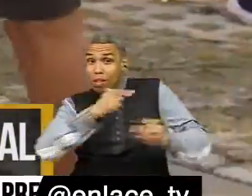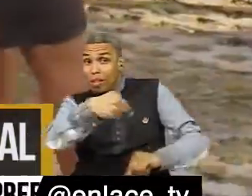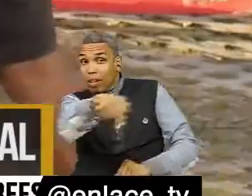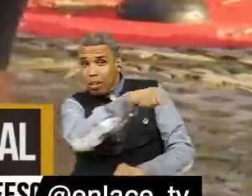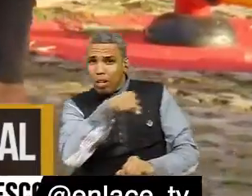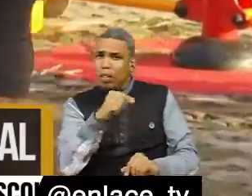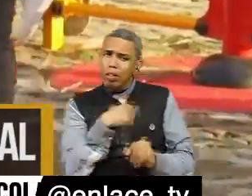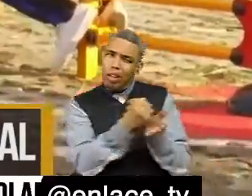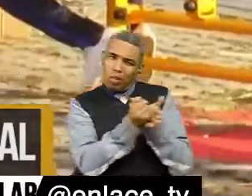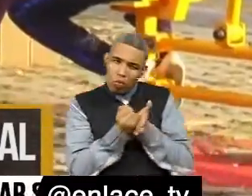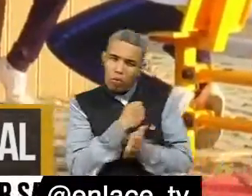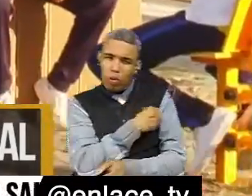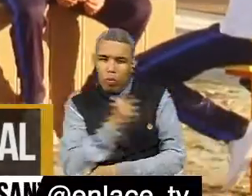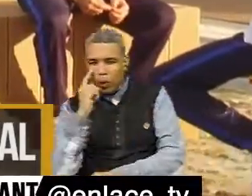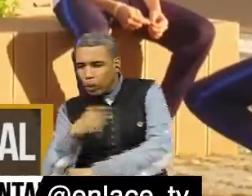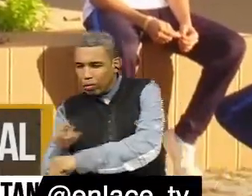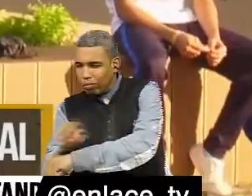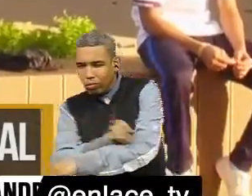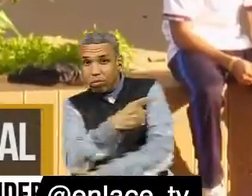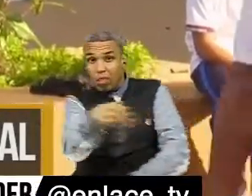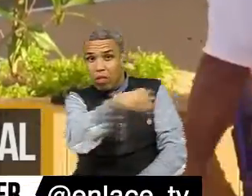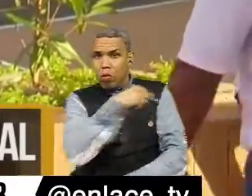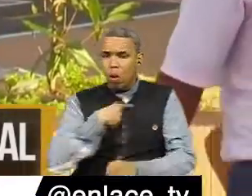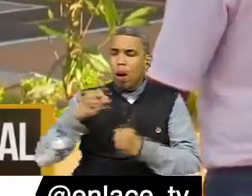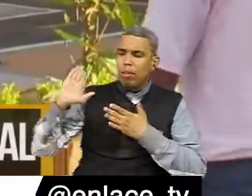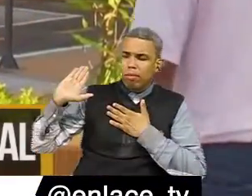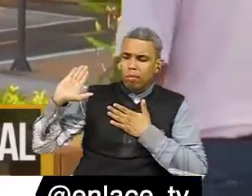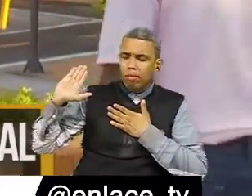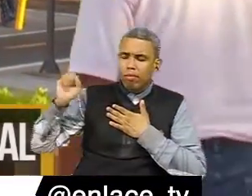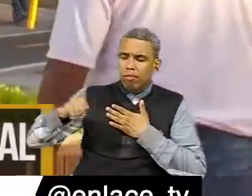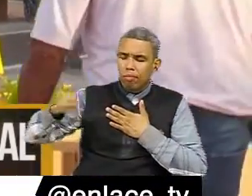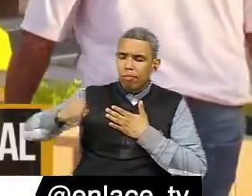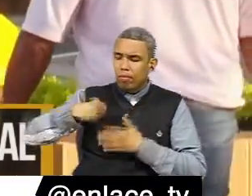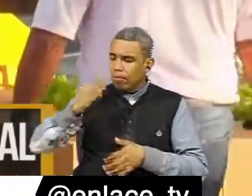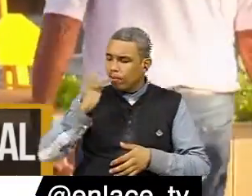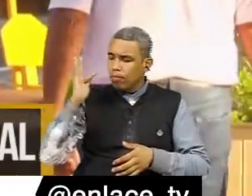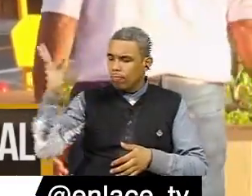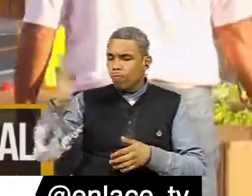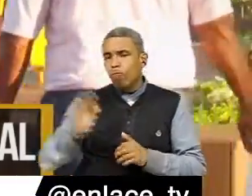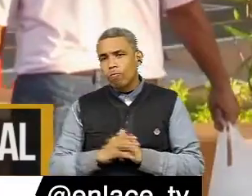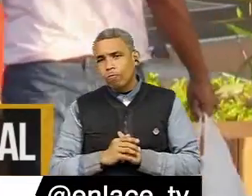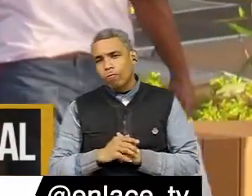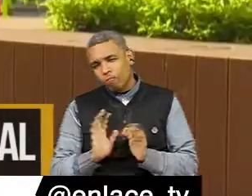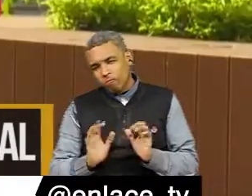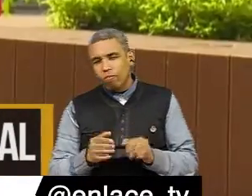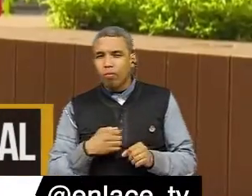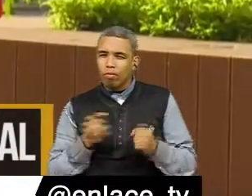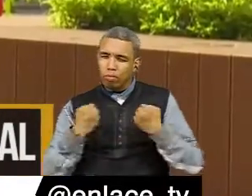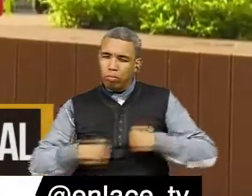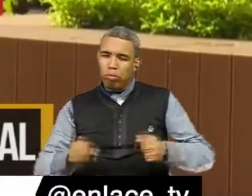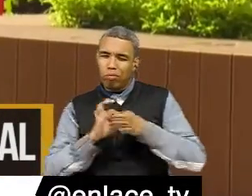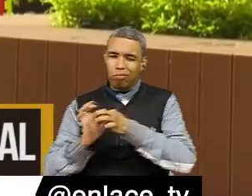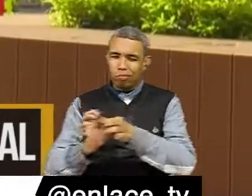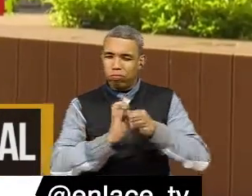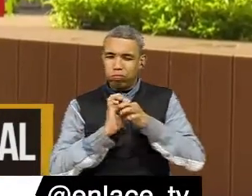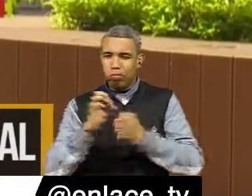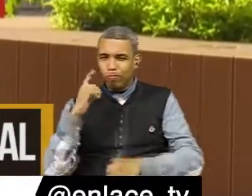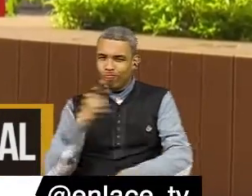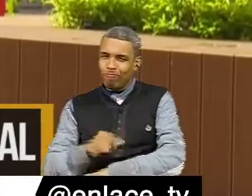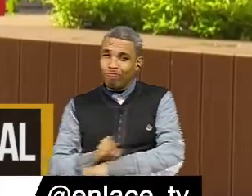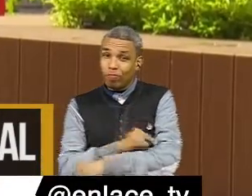ayudarnos a ejercer esa sabiduría para el mantenimiento del parque y también pues una vigilancia y control del uso del mismo, también